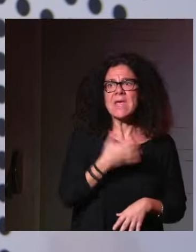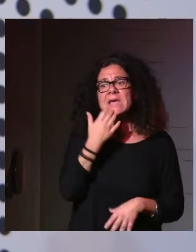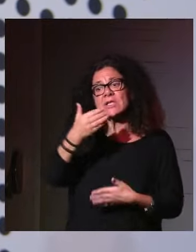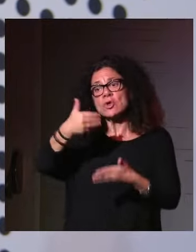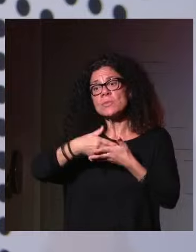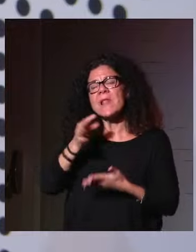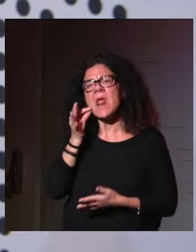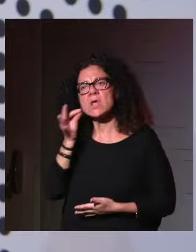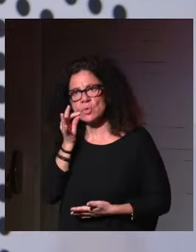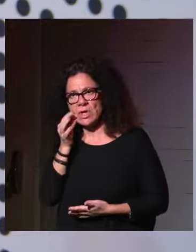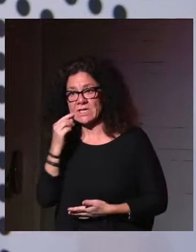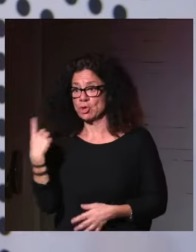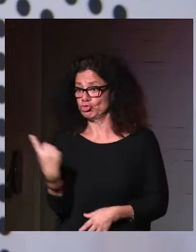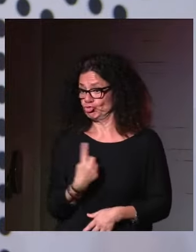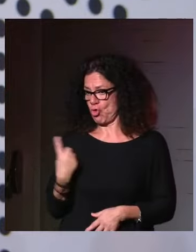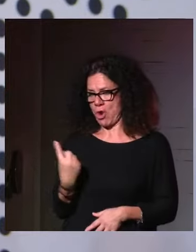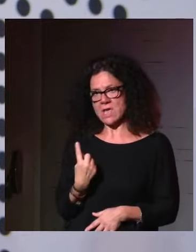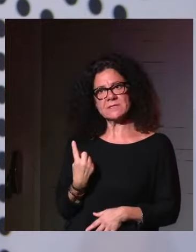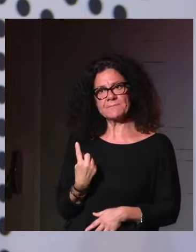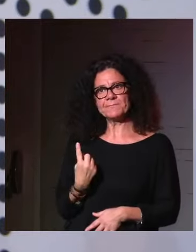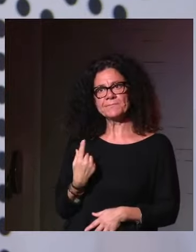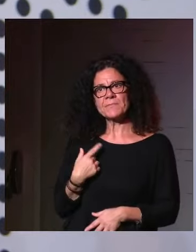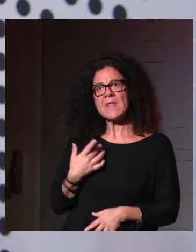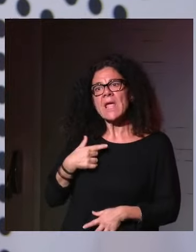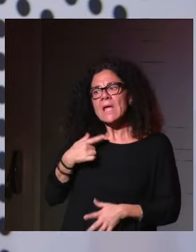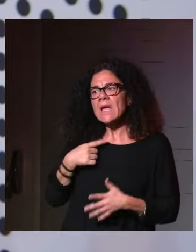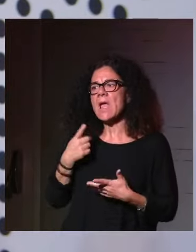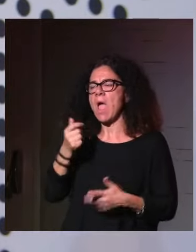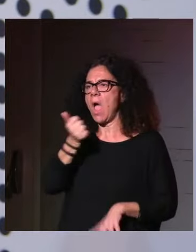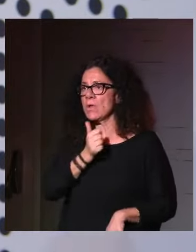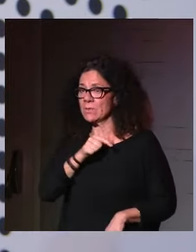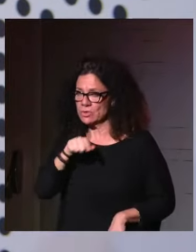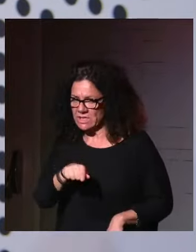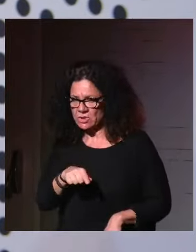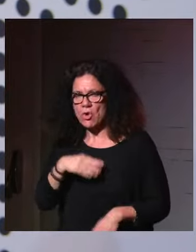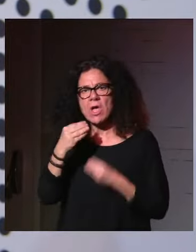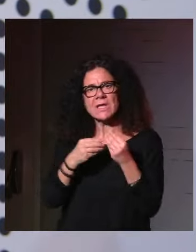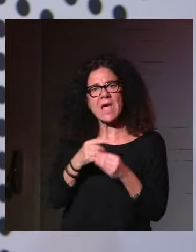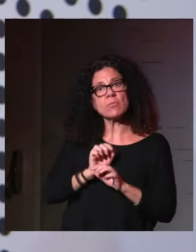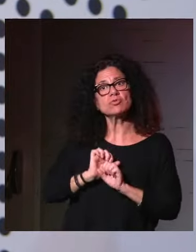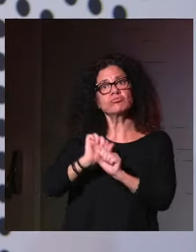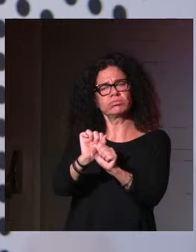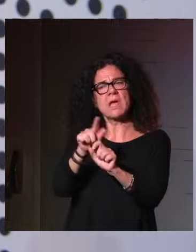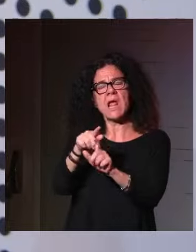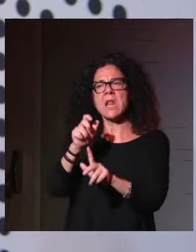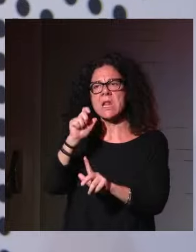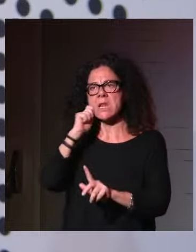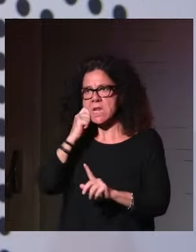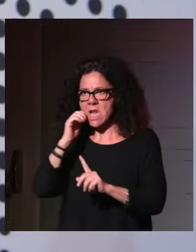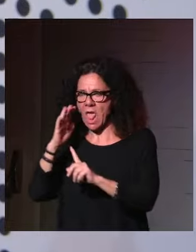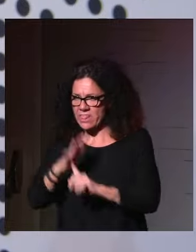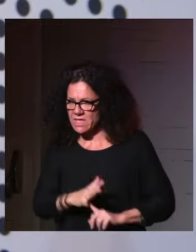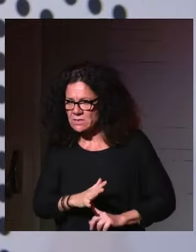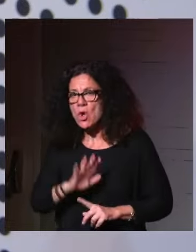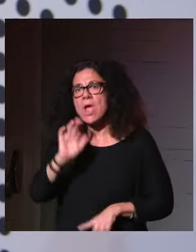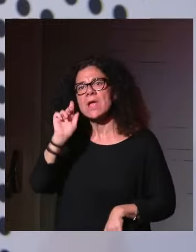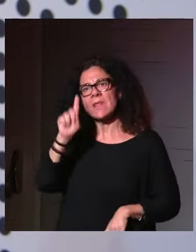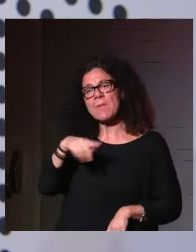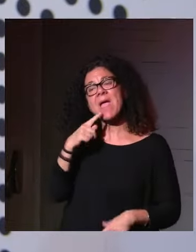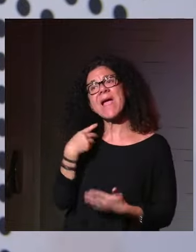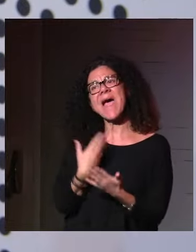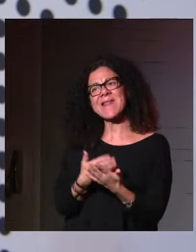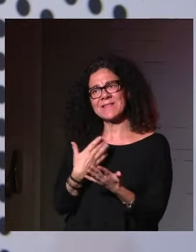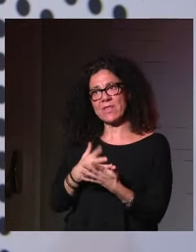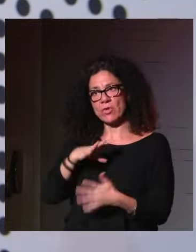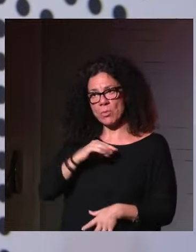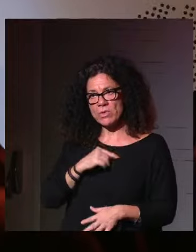a las mujeres solas que seamos las que soportemos esto que seamos las que paremos el fascismo y además no está garantizado ni que